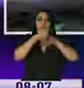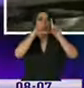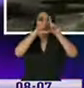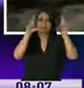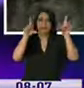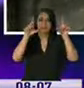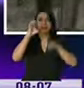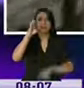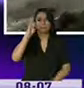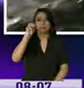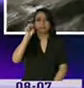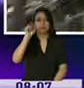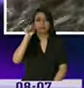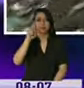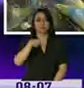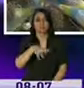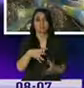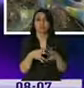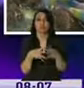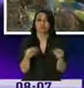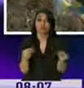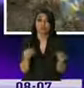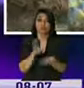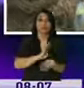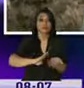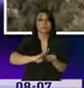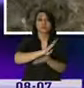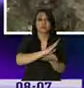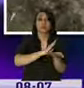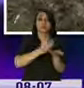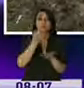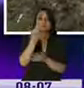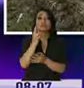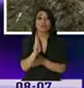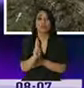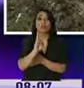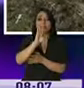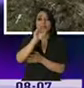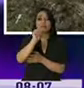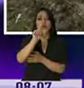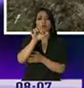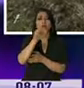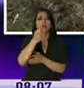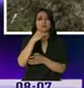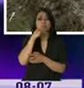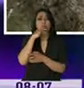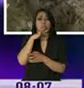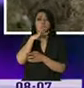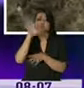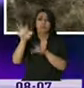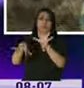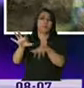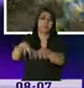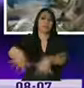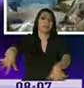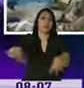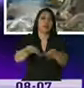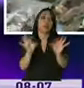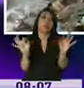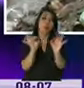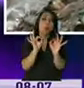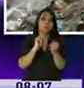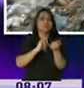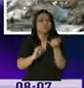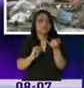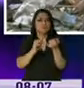algún tipo de solución a este sector. Balcones del Sur, como hemos visto, es un foco de suciedad y también puede darse un foco de infecciones. Así que, por